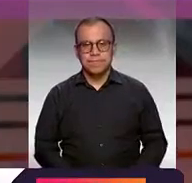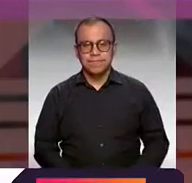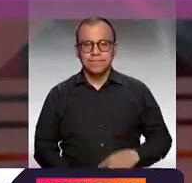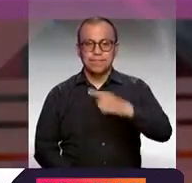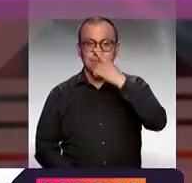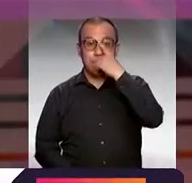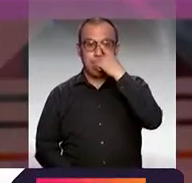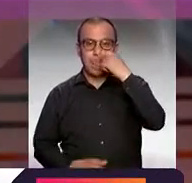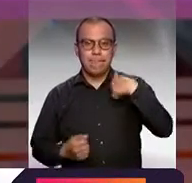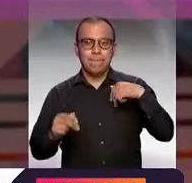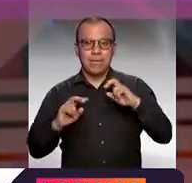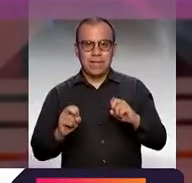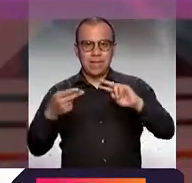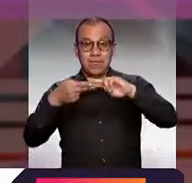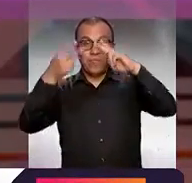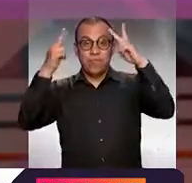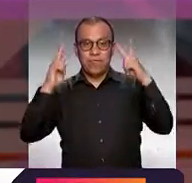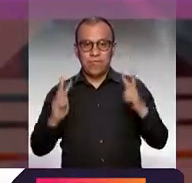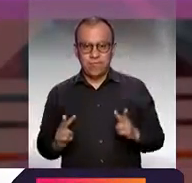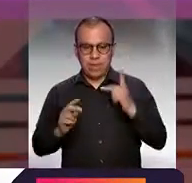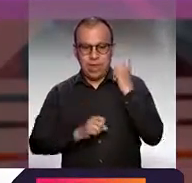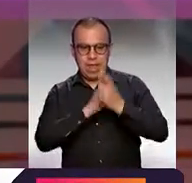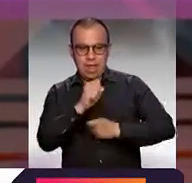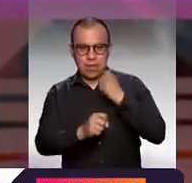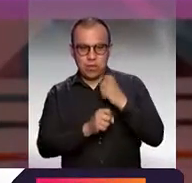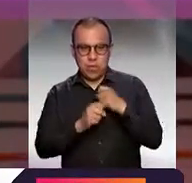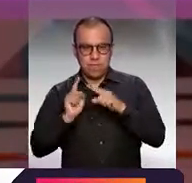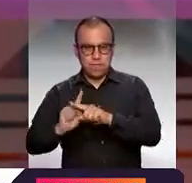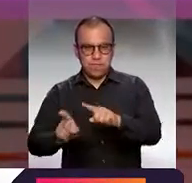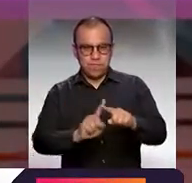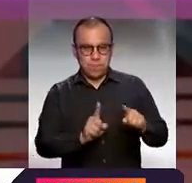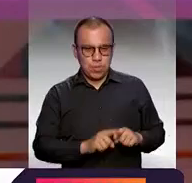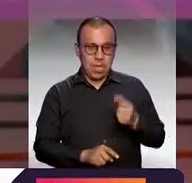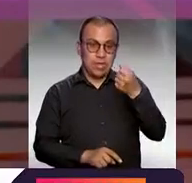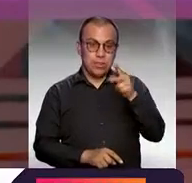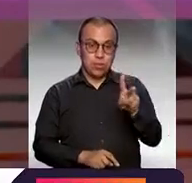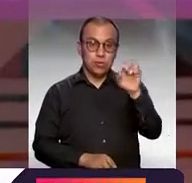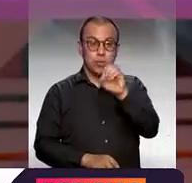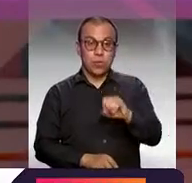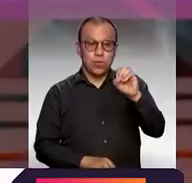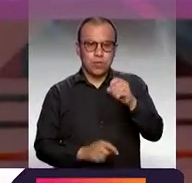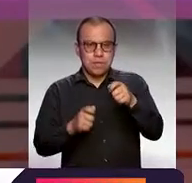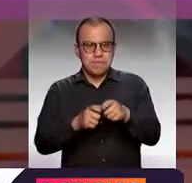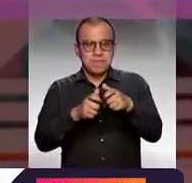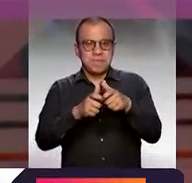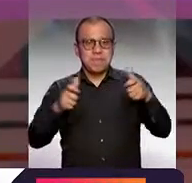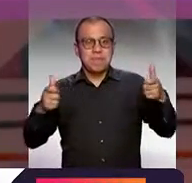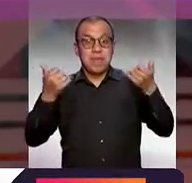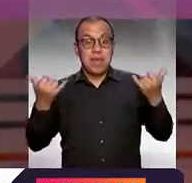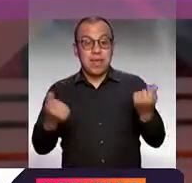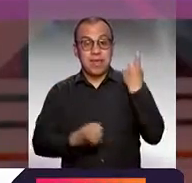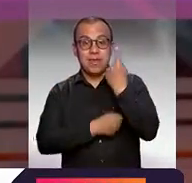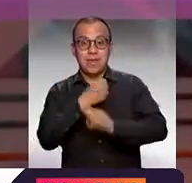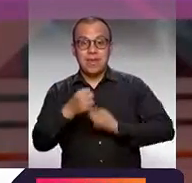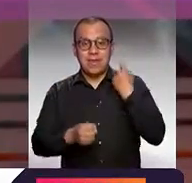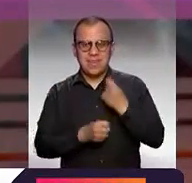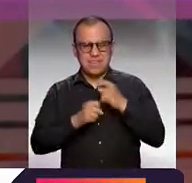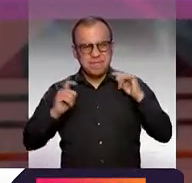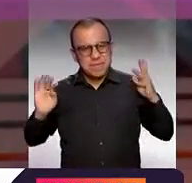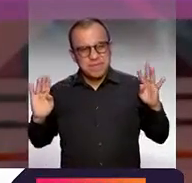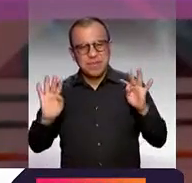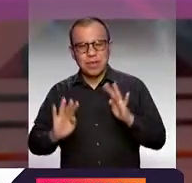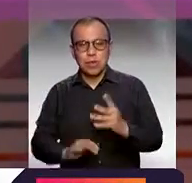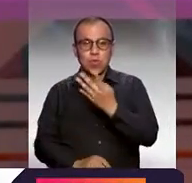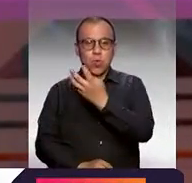La tradicional Feria del Mueble, que se realiza cada año en el sector del 12 de octubre, se vuelve más popular este año. Reunirá a más